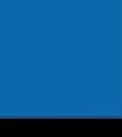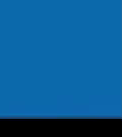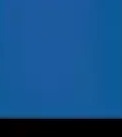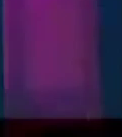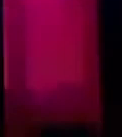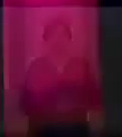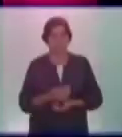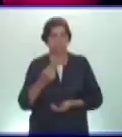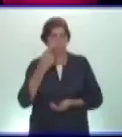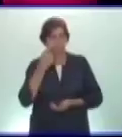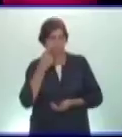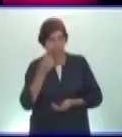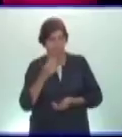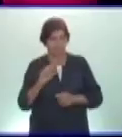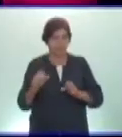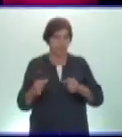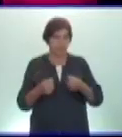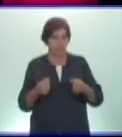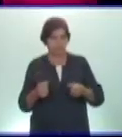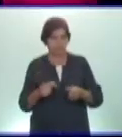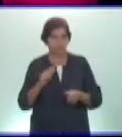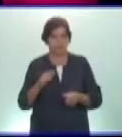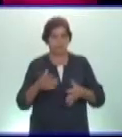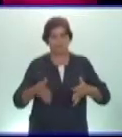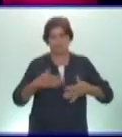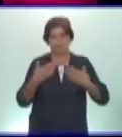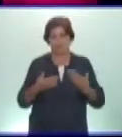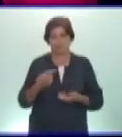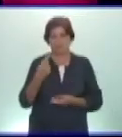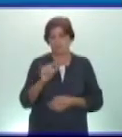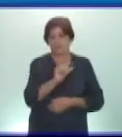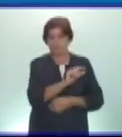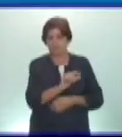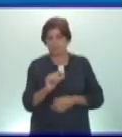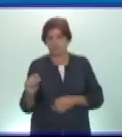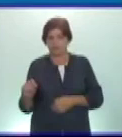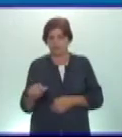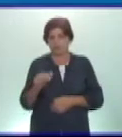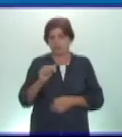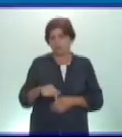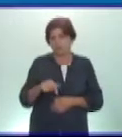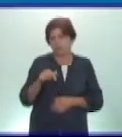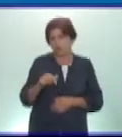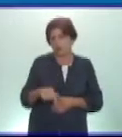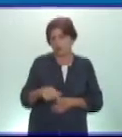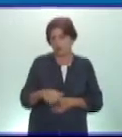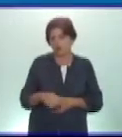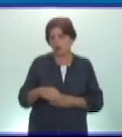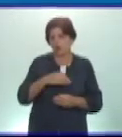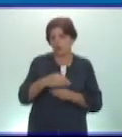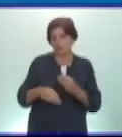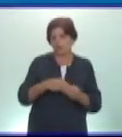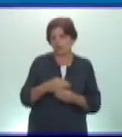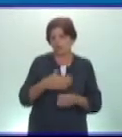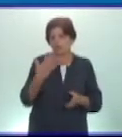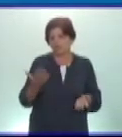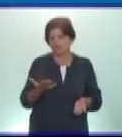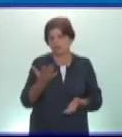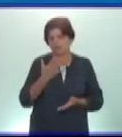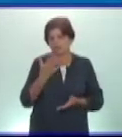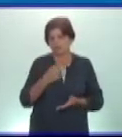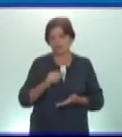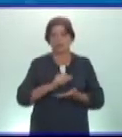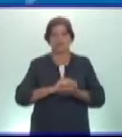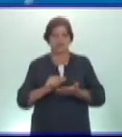Vamos a controlar la actividad. En la primera oración tenemos ahora que modifica en este caso al verbo